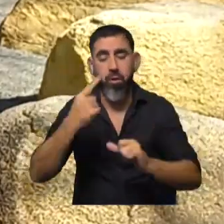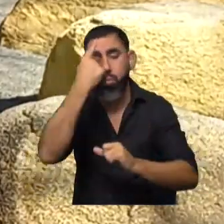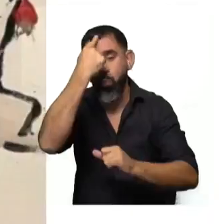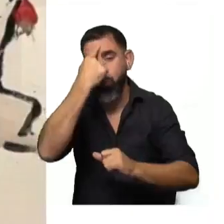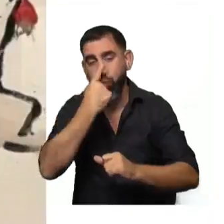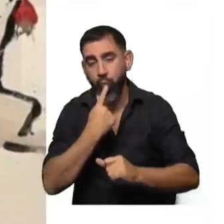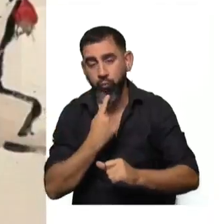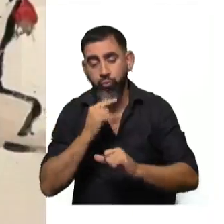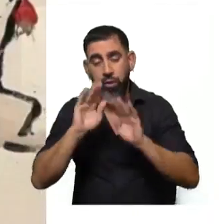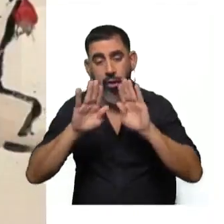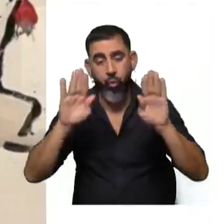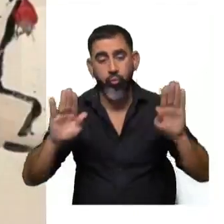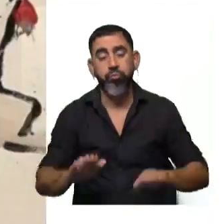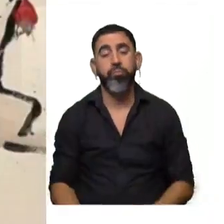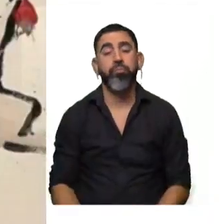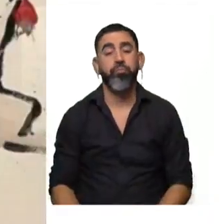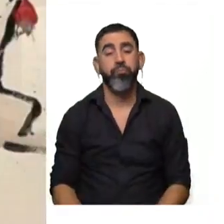museos.